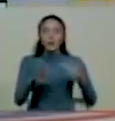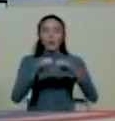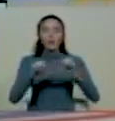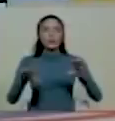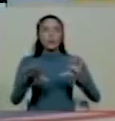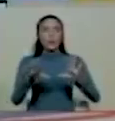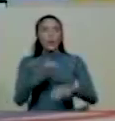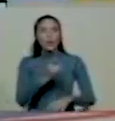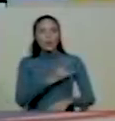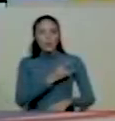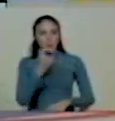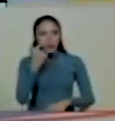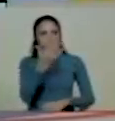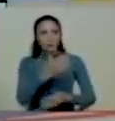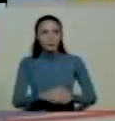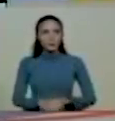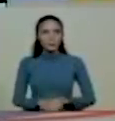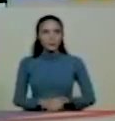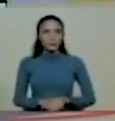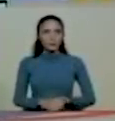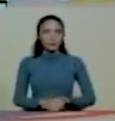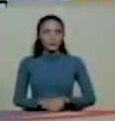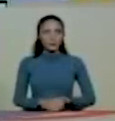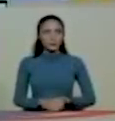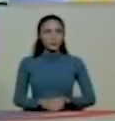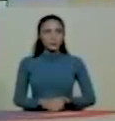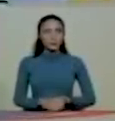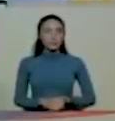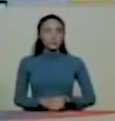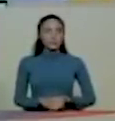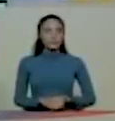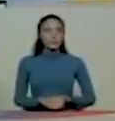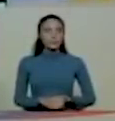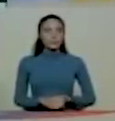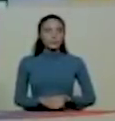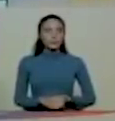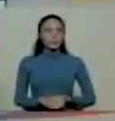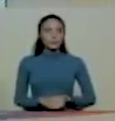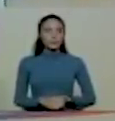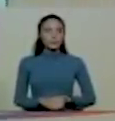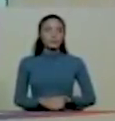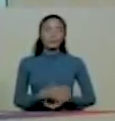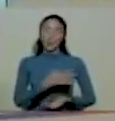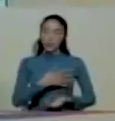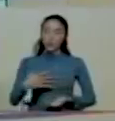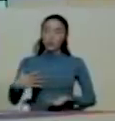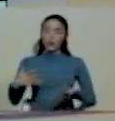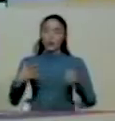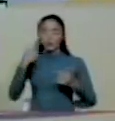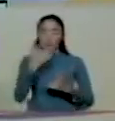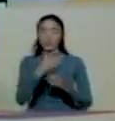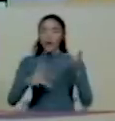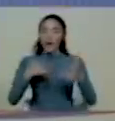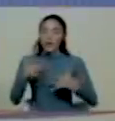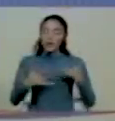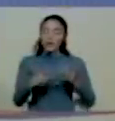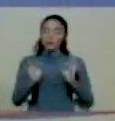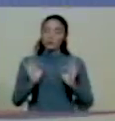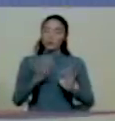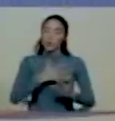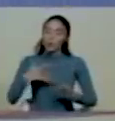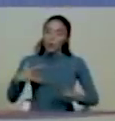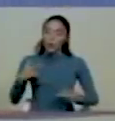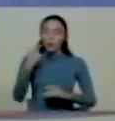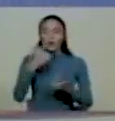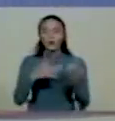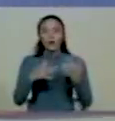garantiza esto, con su vida usted me lo garantiza. Yo quiero hacer una gran jornada para que los